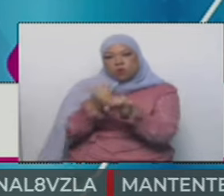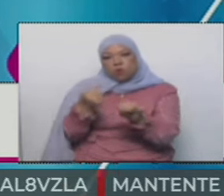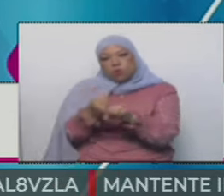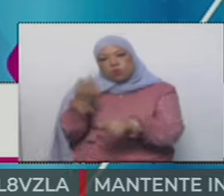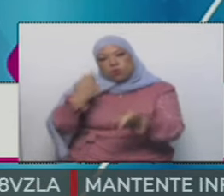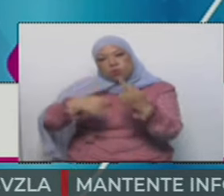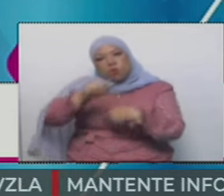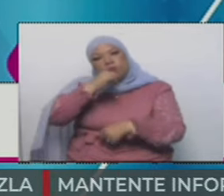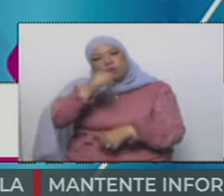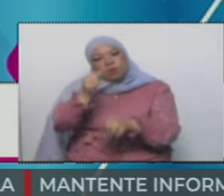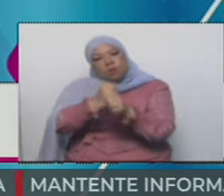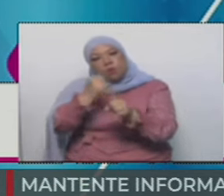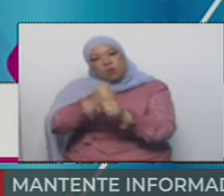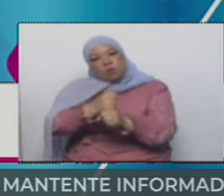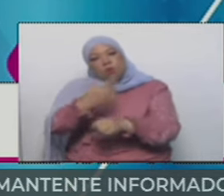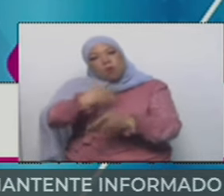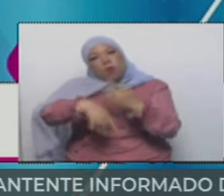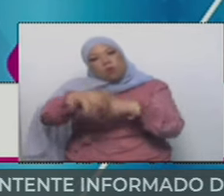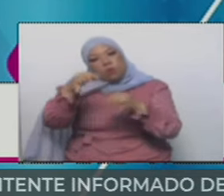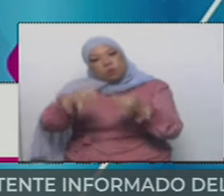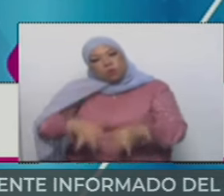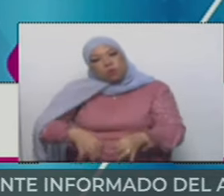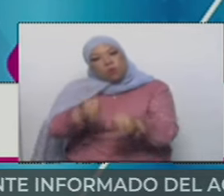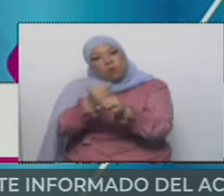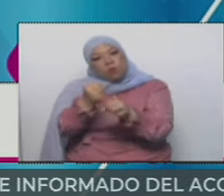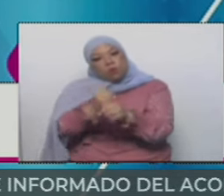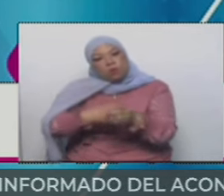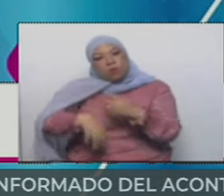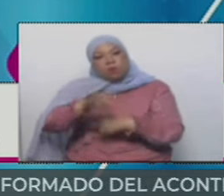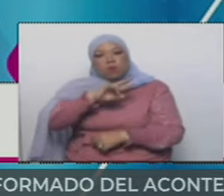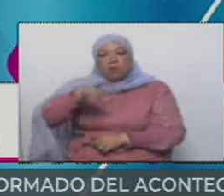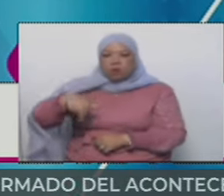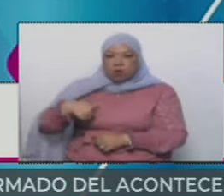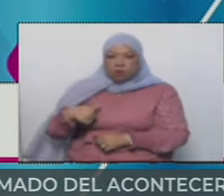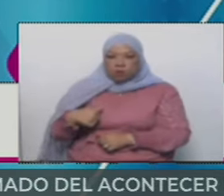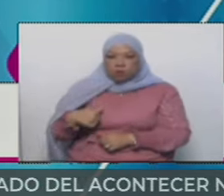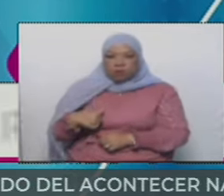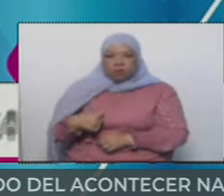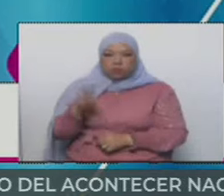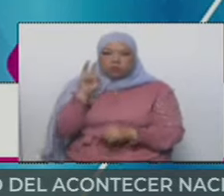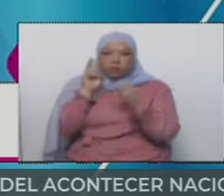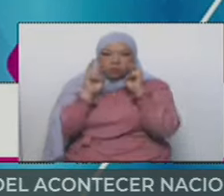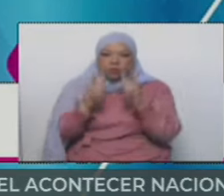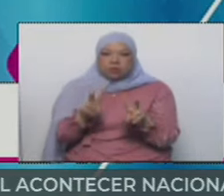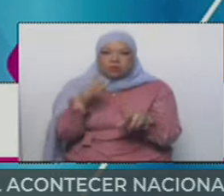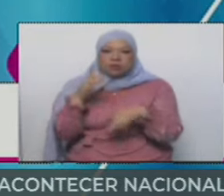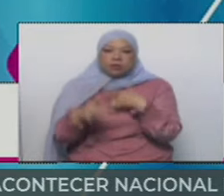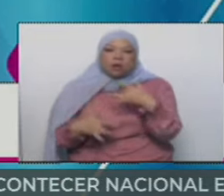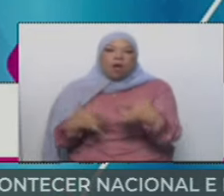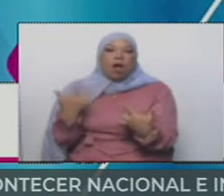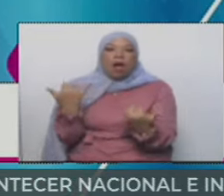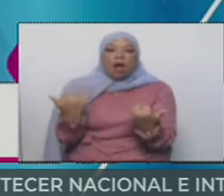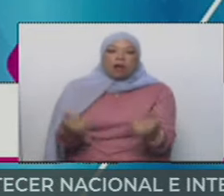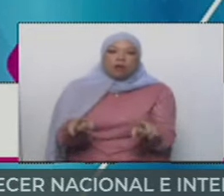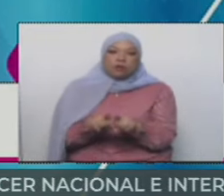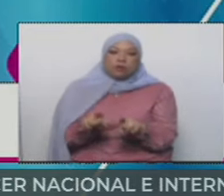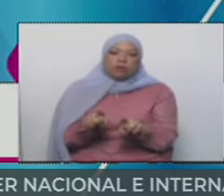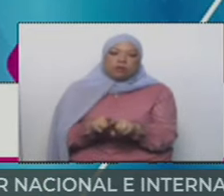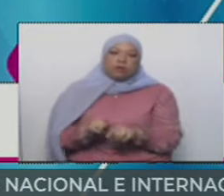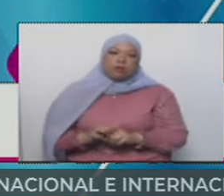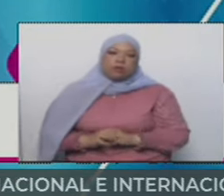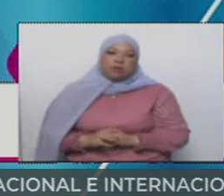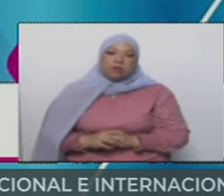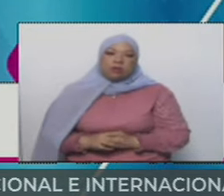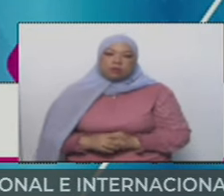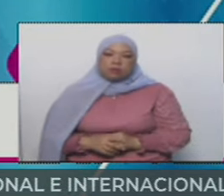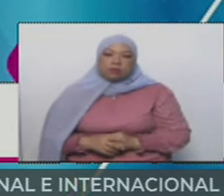Turquille-Venezuela. Eso ha tenido una repercusión gigantesca. Nuestra vicepresidenta se fue hasta